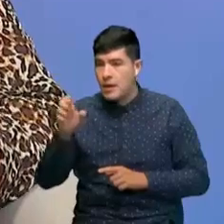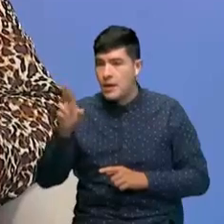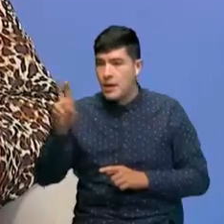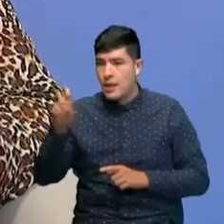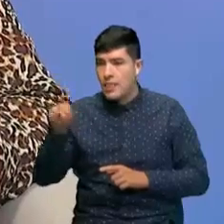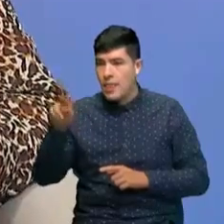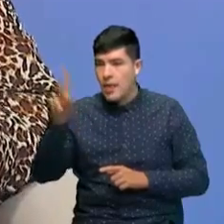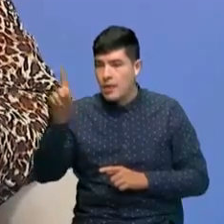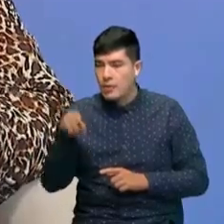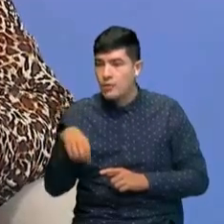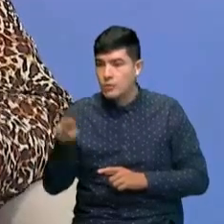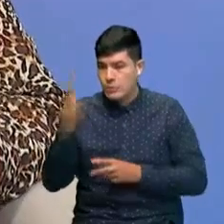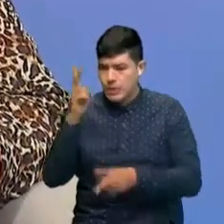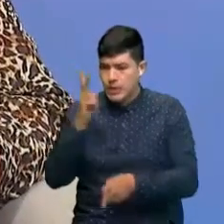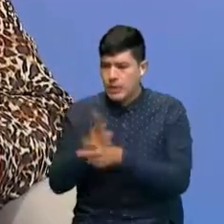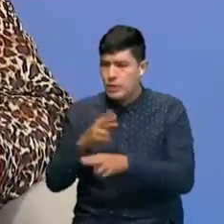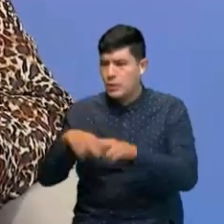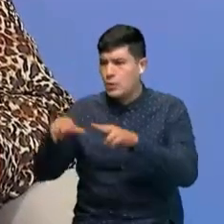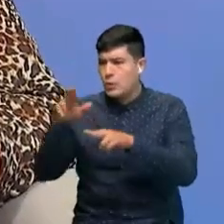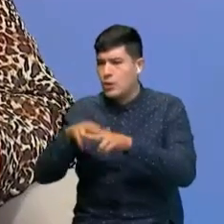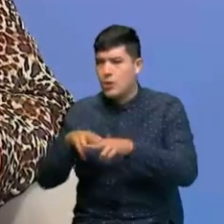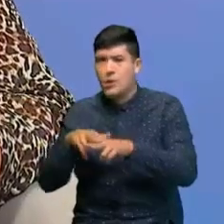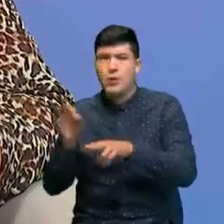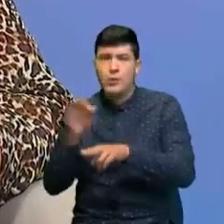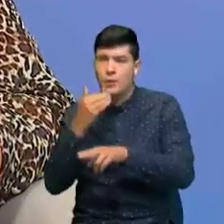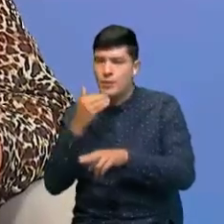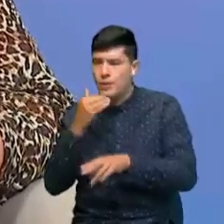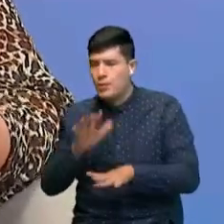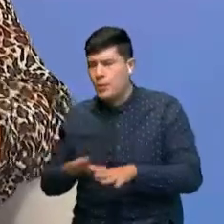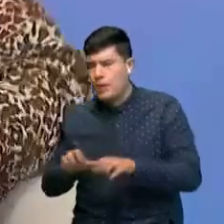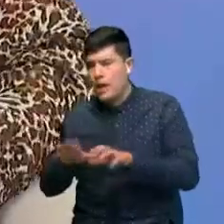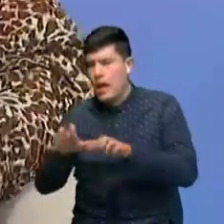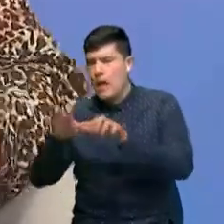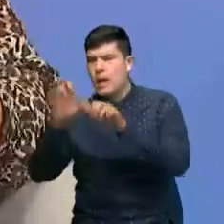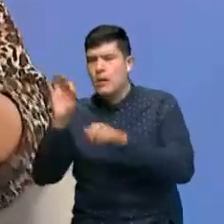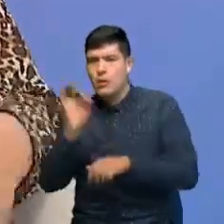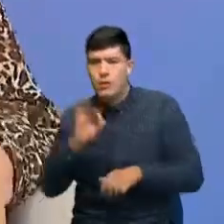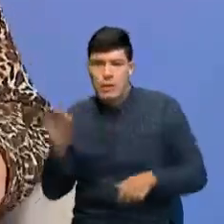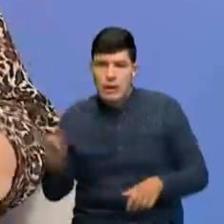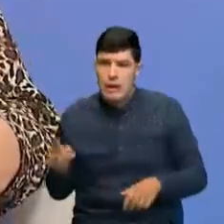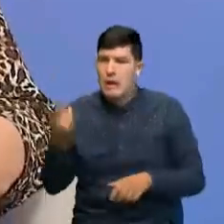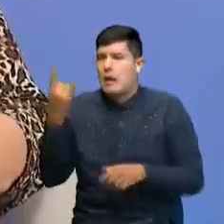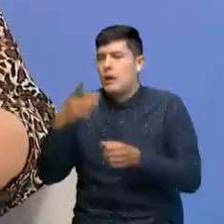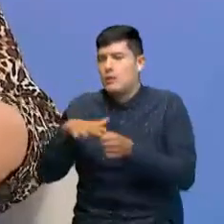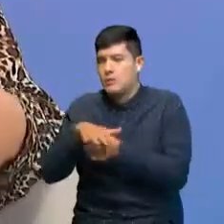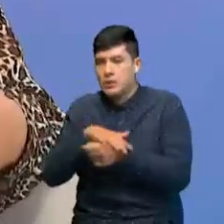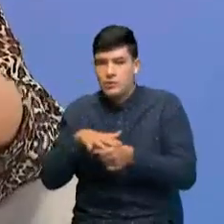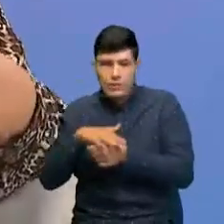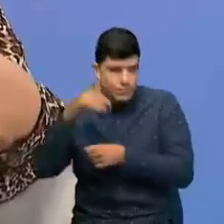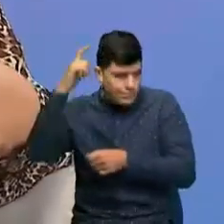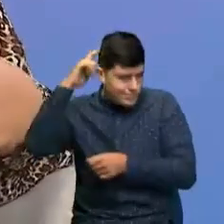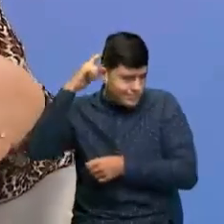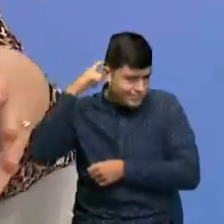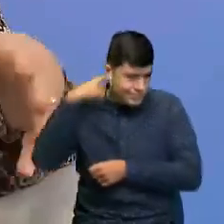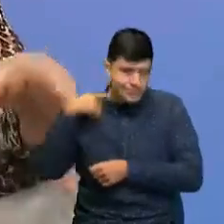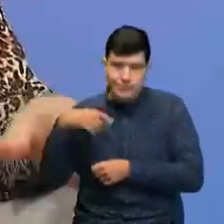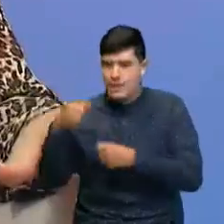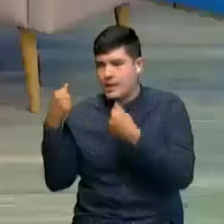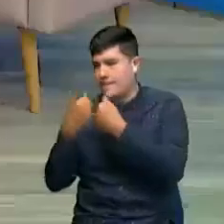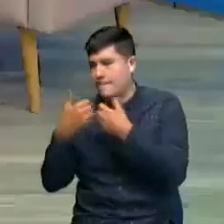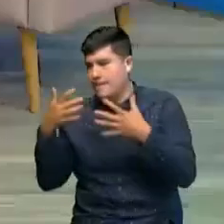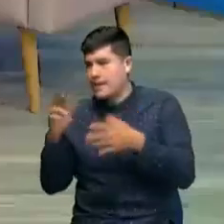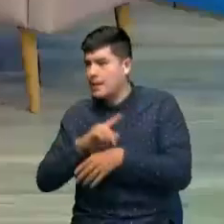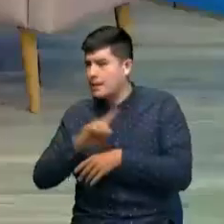riesgo común, por ejemplo, que es un cáncer, que es alguna situación de la cadera, bueno, algo que le dio un